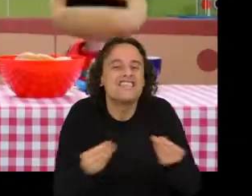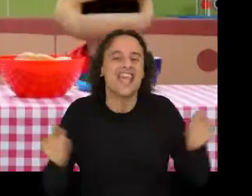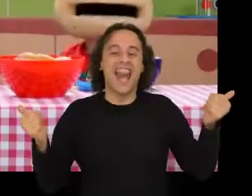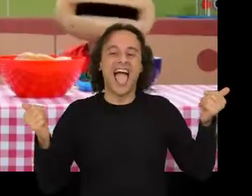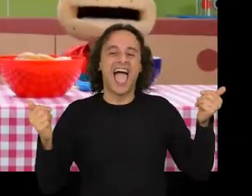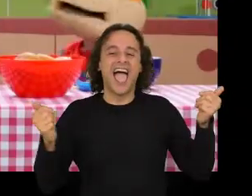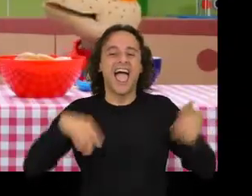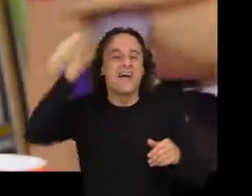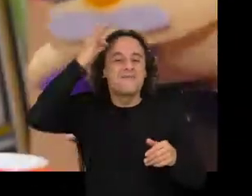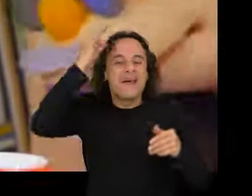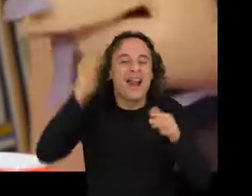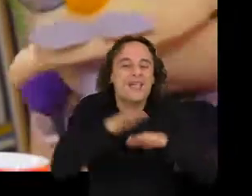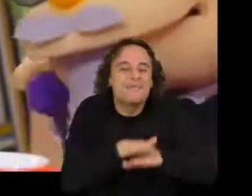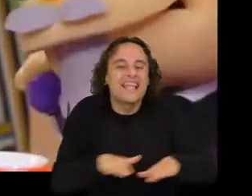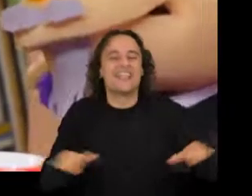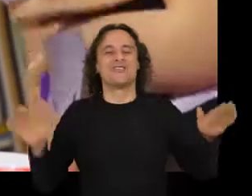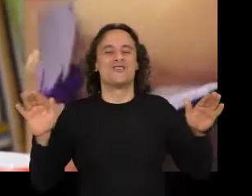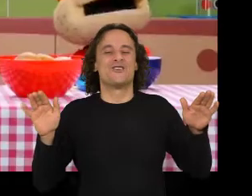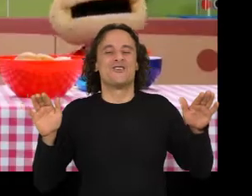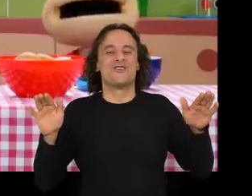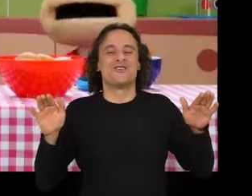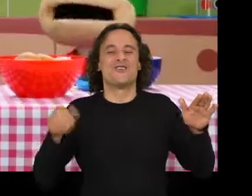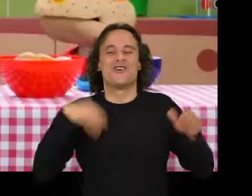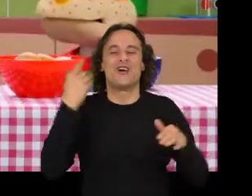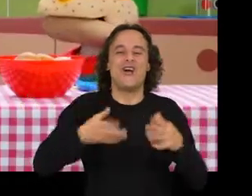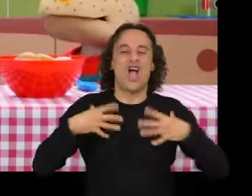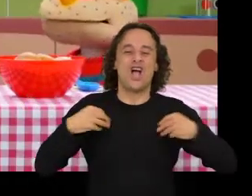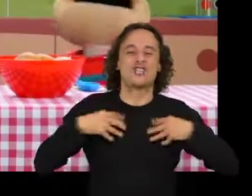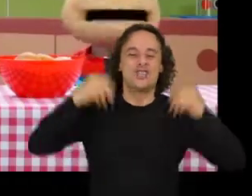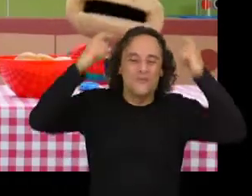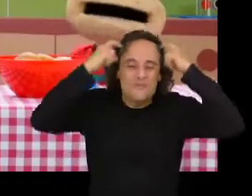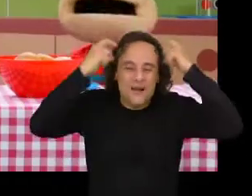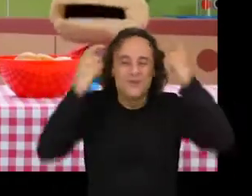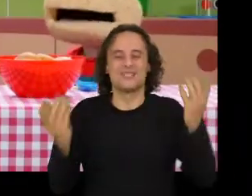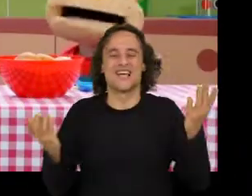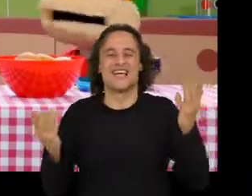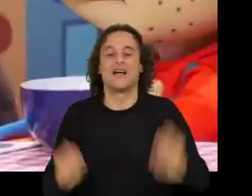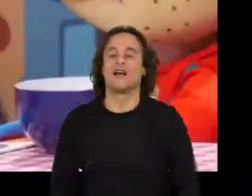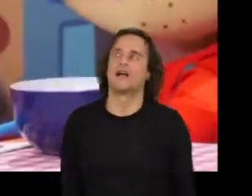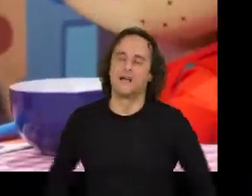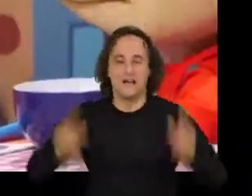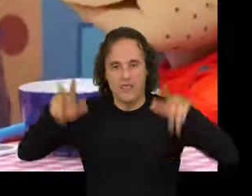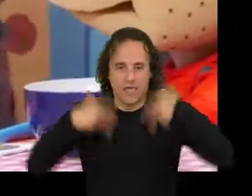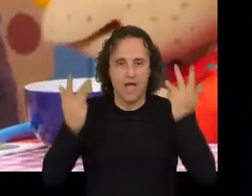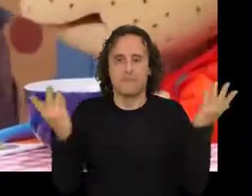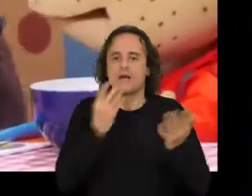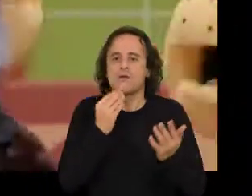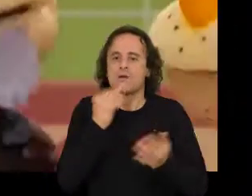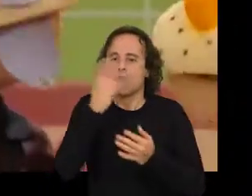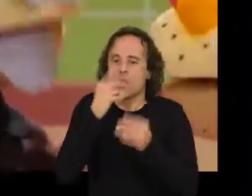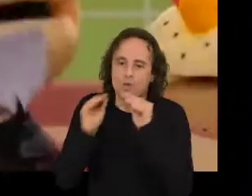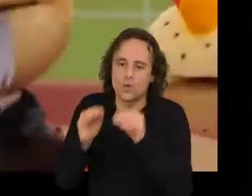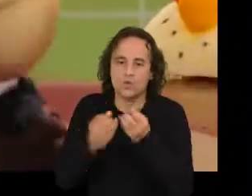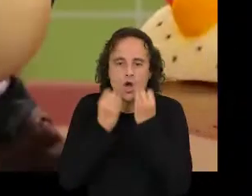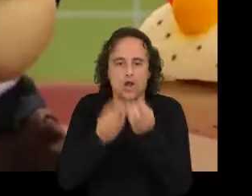fina. Cabelo de meniño. Osiño de peluche. Ay, Deisa, déjame contarlo con todo de murguía. No